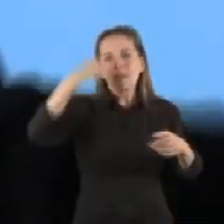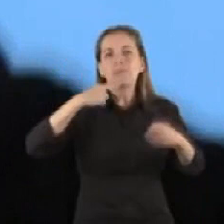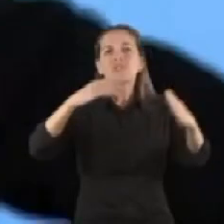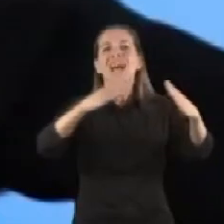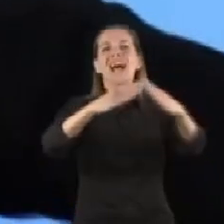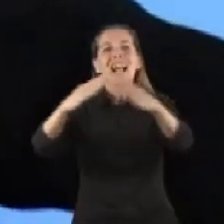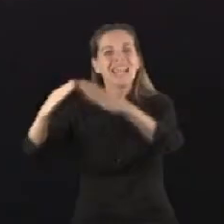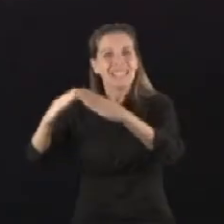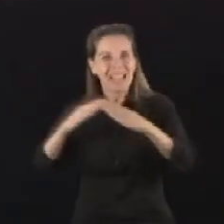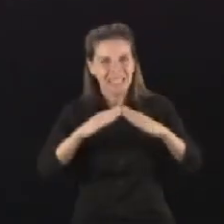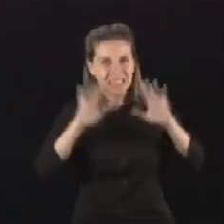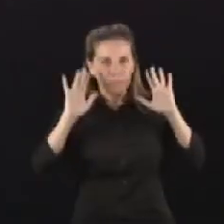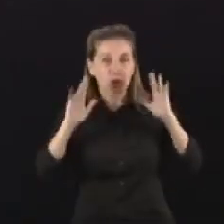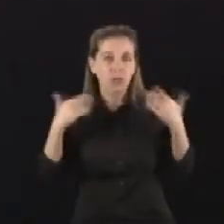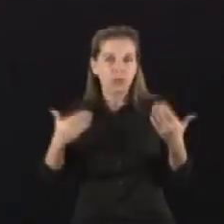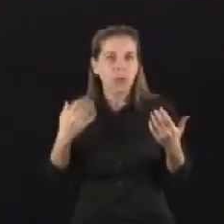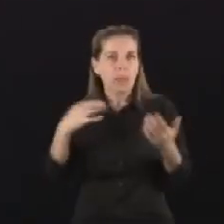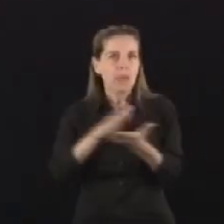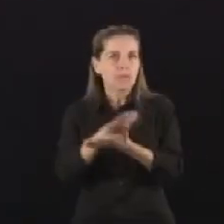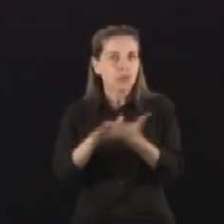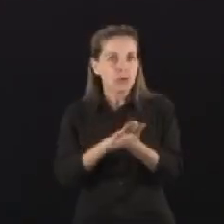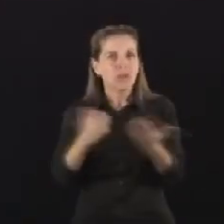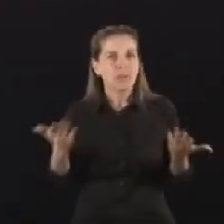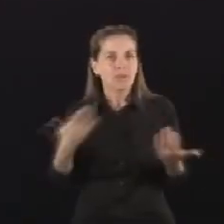acá mi querido ministro de la Vivienda,